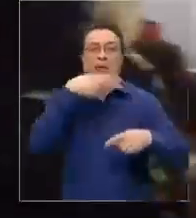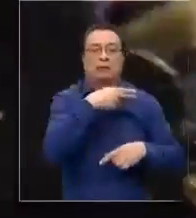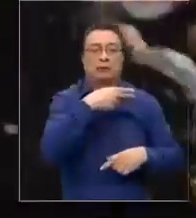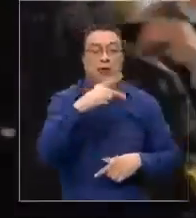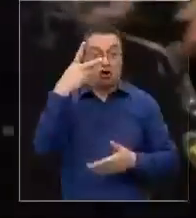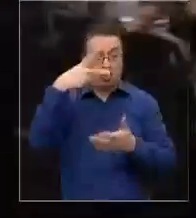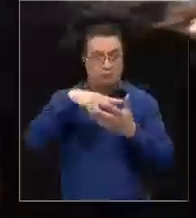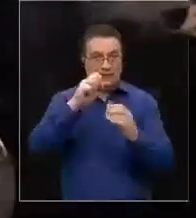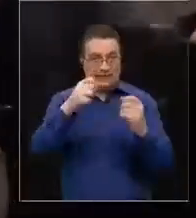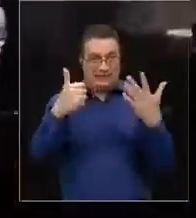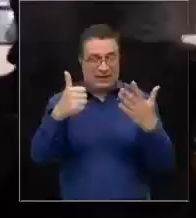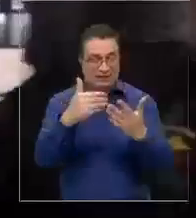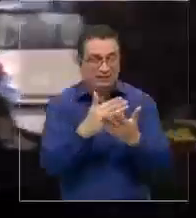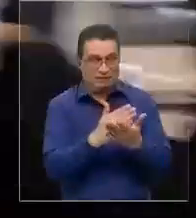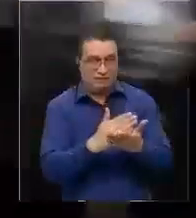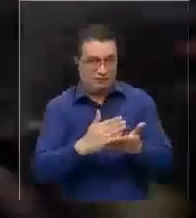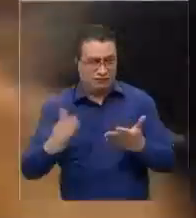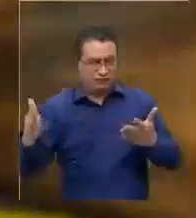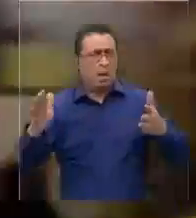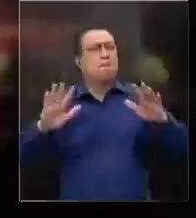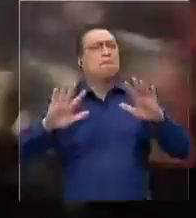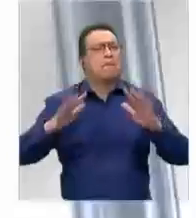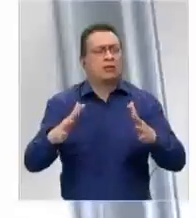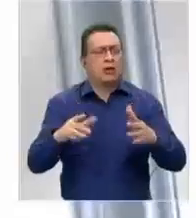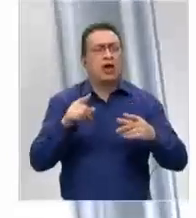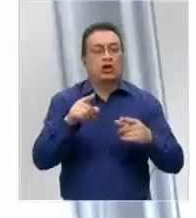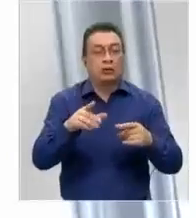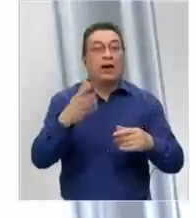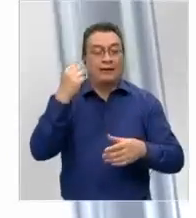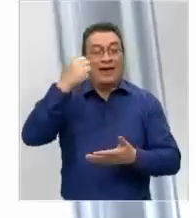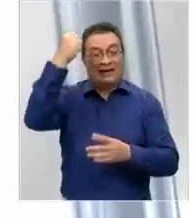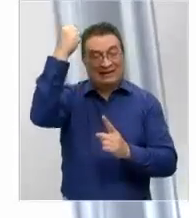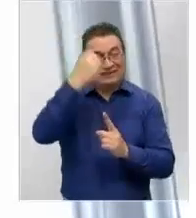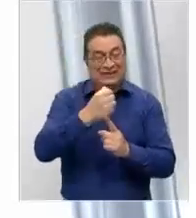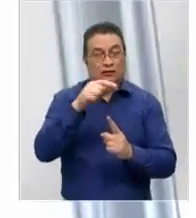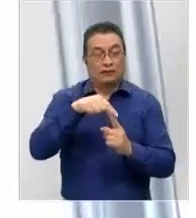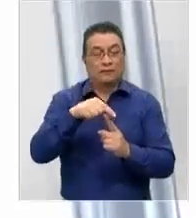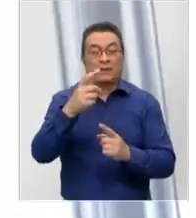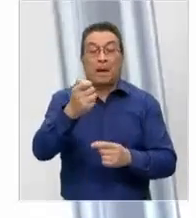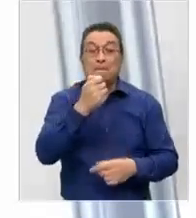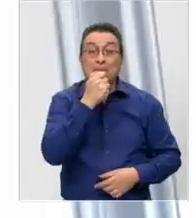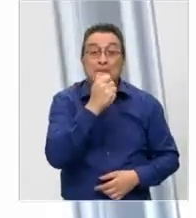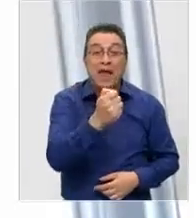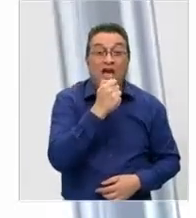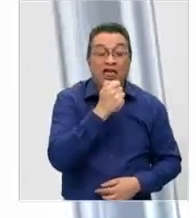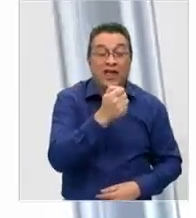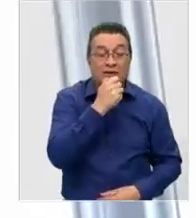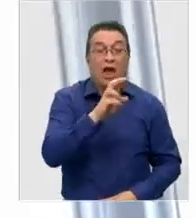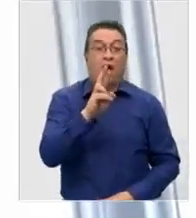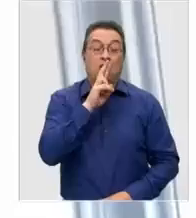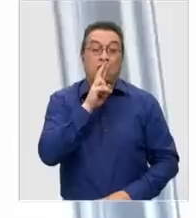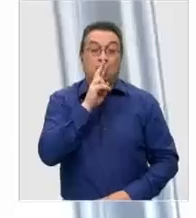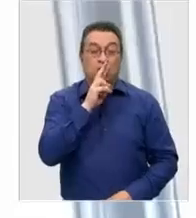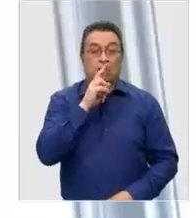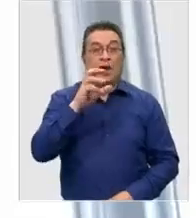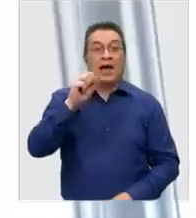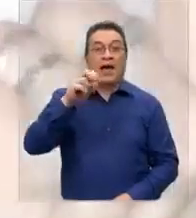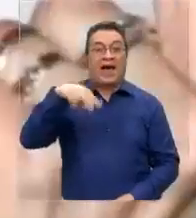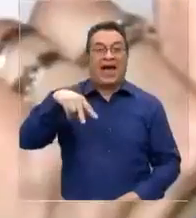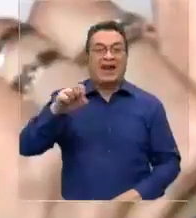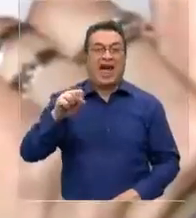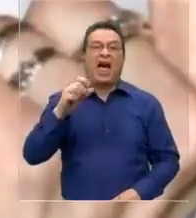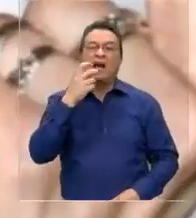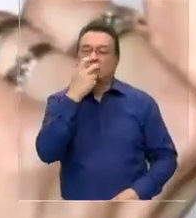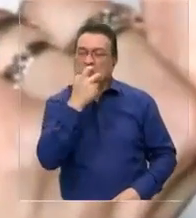año 2006, posiblemente, cuando ocurrió el asesinato de la periodista rusa Anna